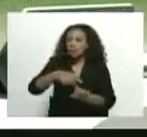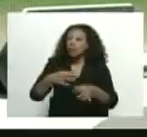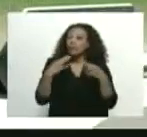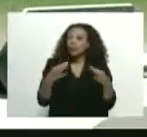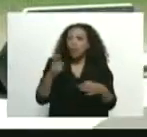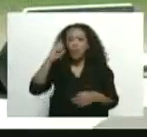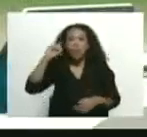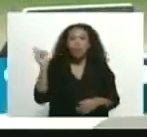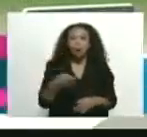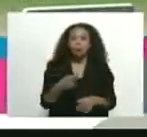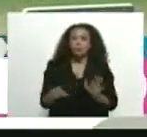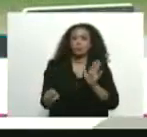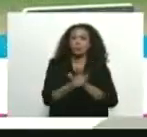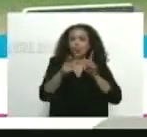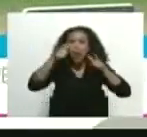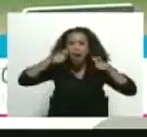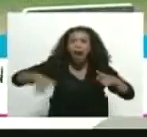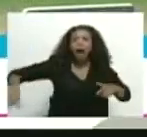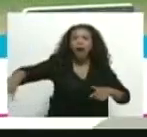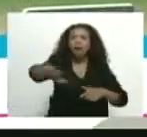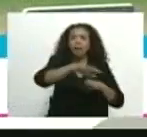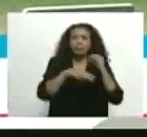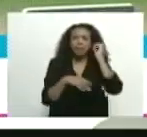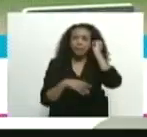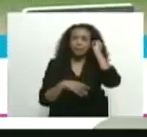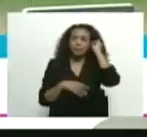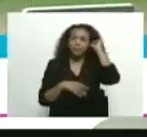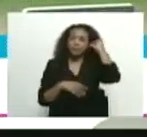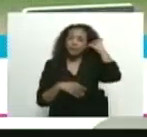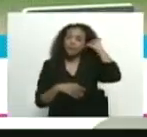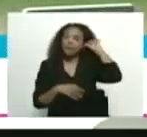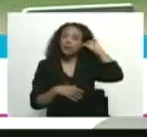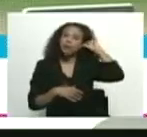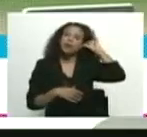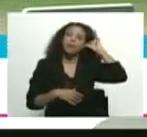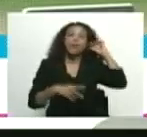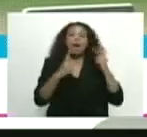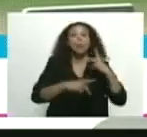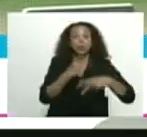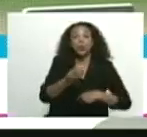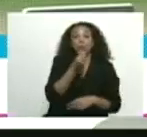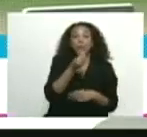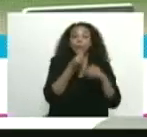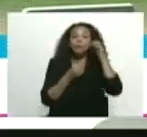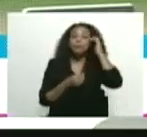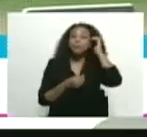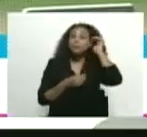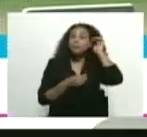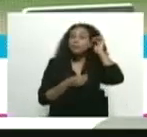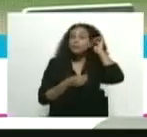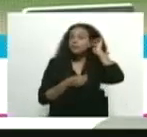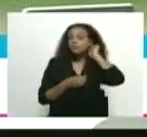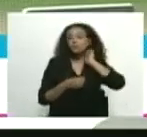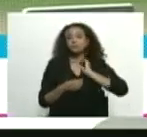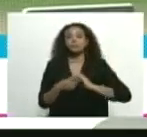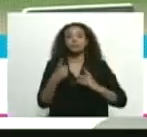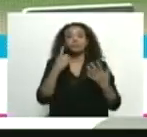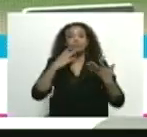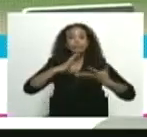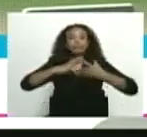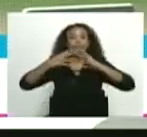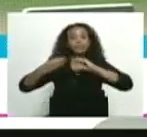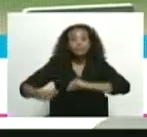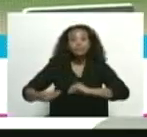Guárico es Guárico, Guárico es Guárico, para producir los alimentos. ¿Ah? Así que estamos en